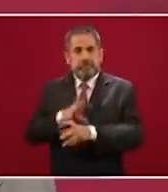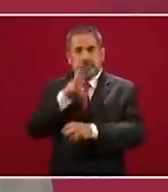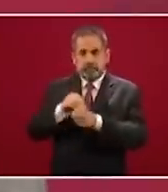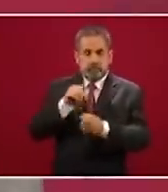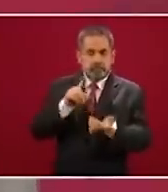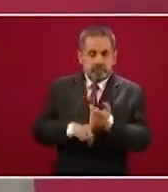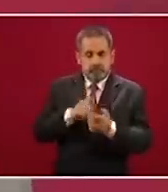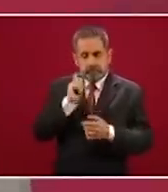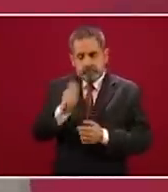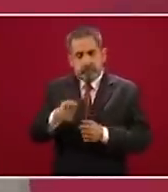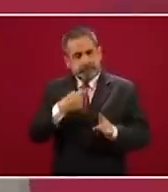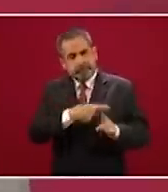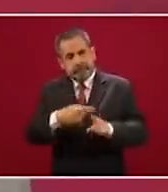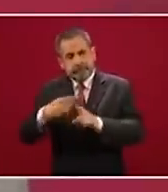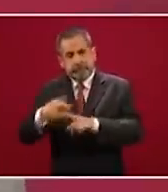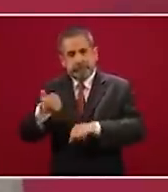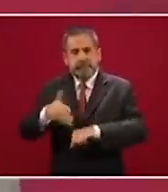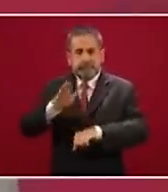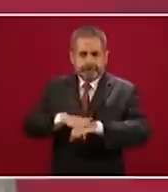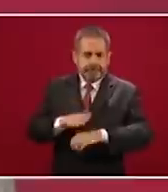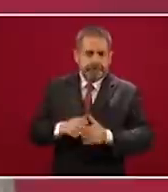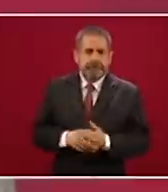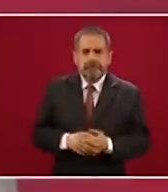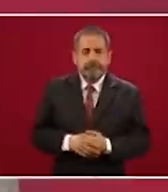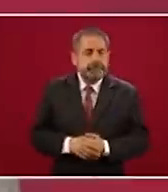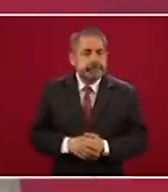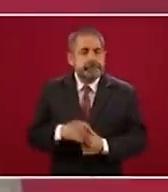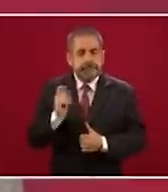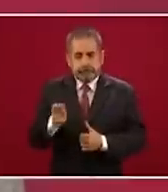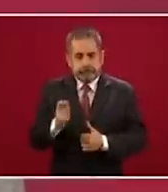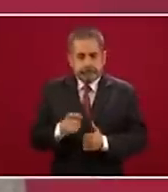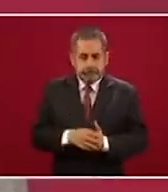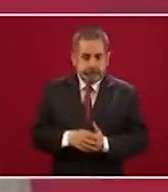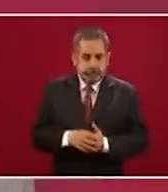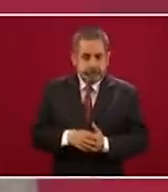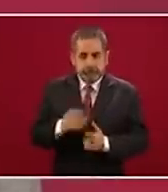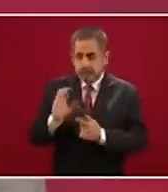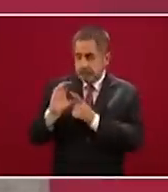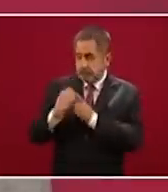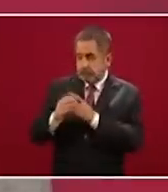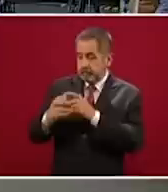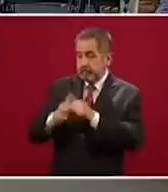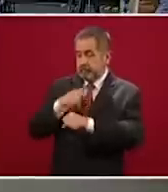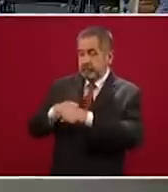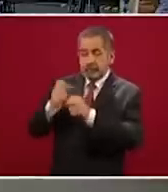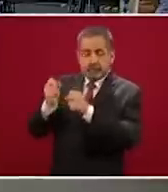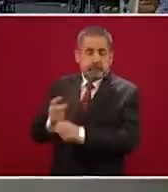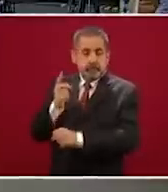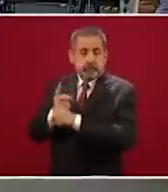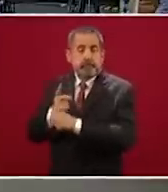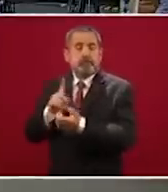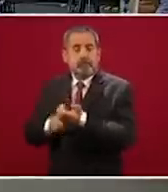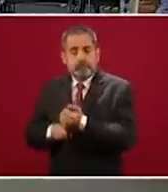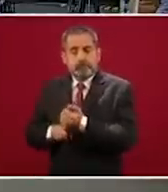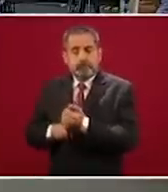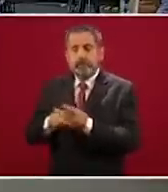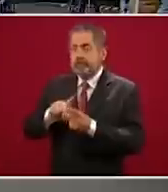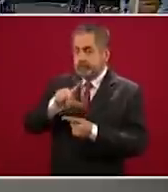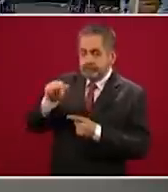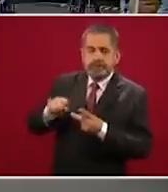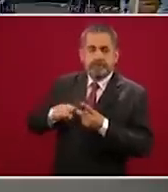al resto de los sectores de la administración. Hasta el momento, este Comité Nacional para la Seguridad en Salud, después con la